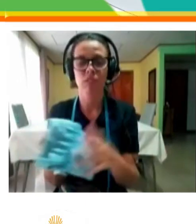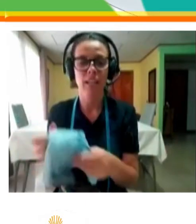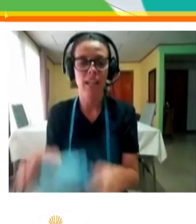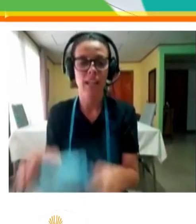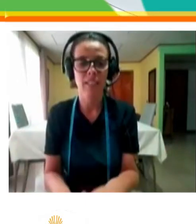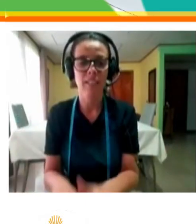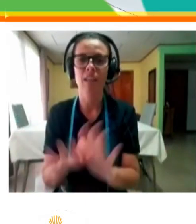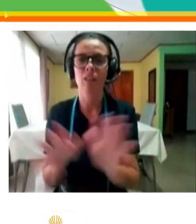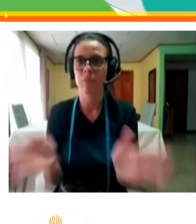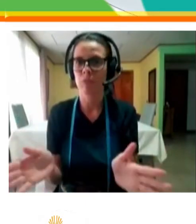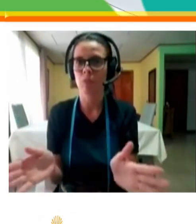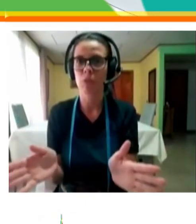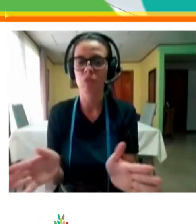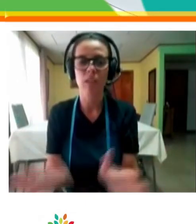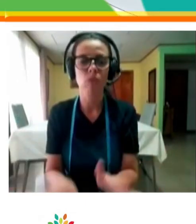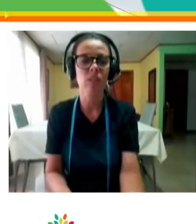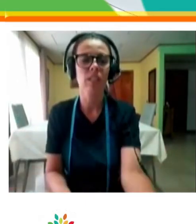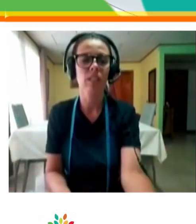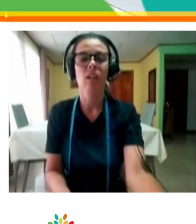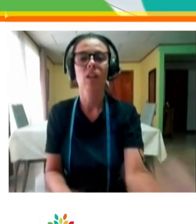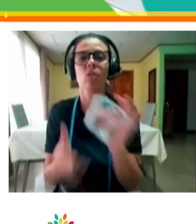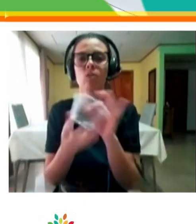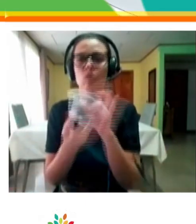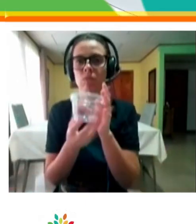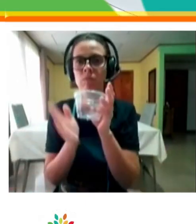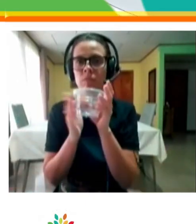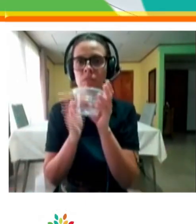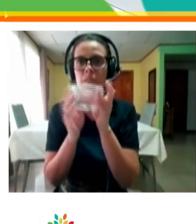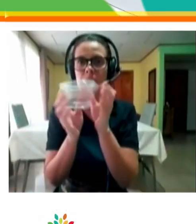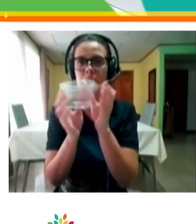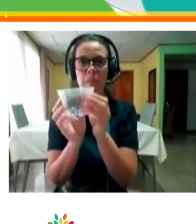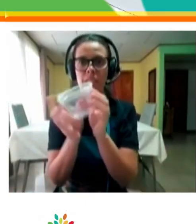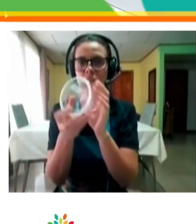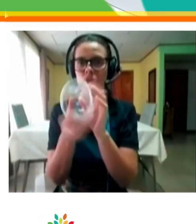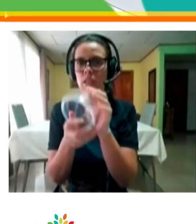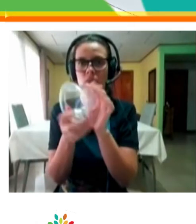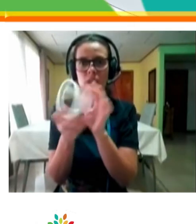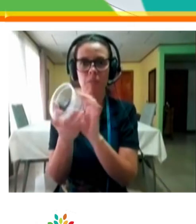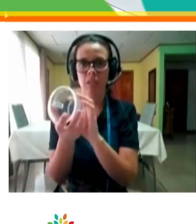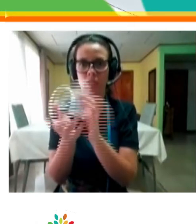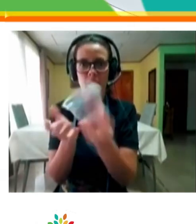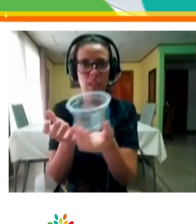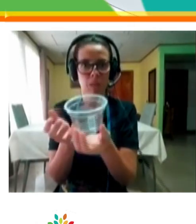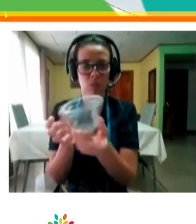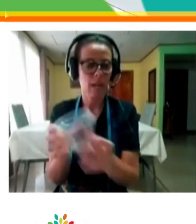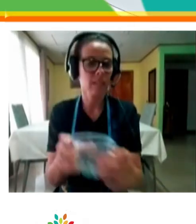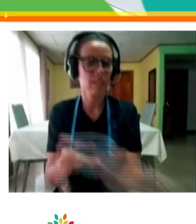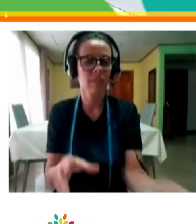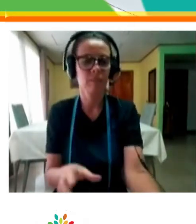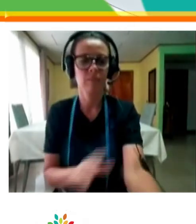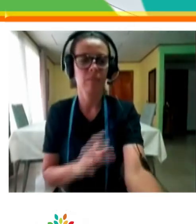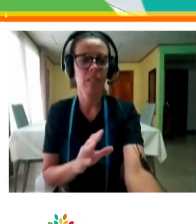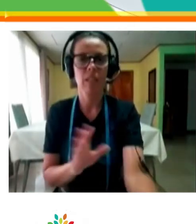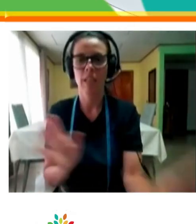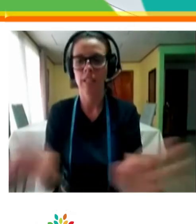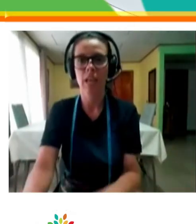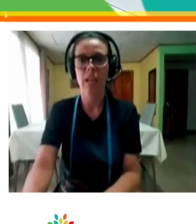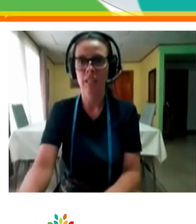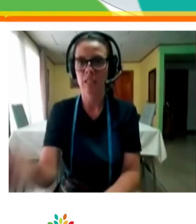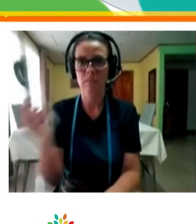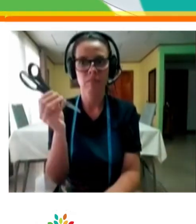años acá en la casa, ya cumplió su vida útil. Un recipiente plástico de algún alimento que tengamos en casa